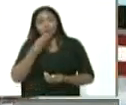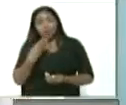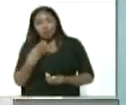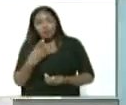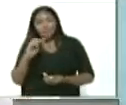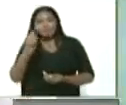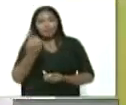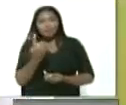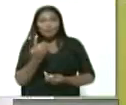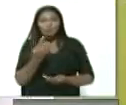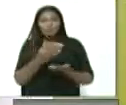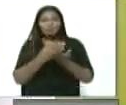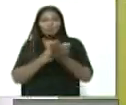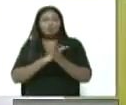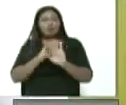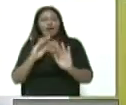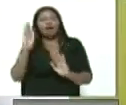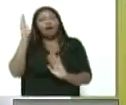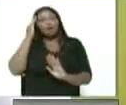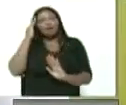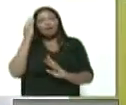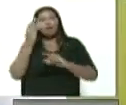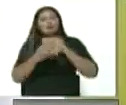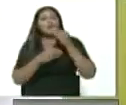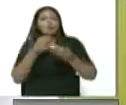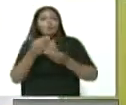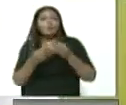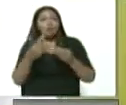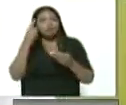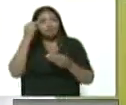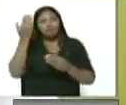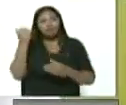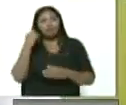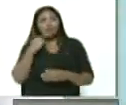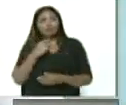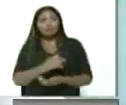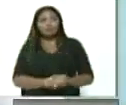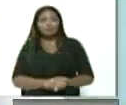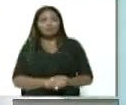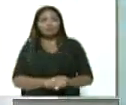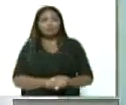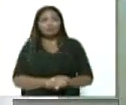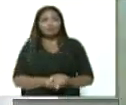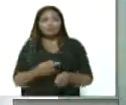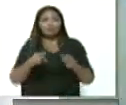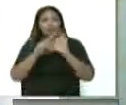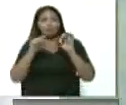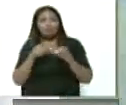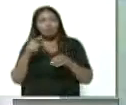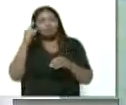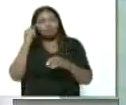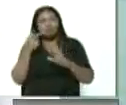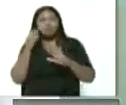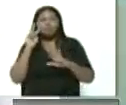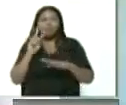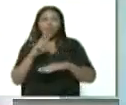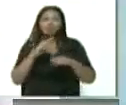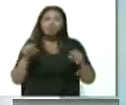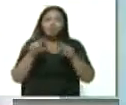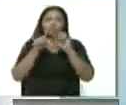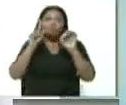previsión esta toma inclusive el diario ayer en la reunión que tuvimos de darle la bienvenida a los veedores y a las bebedoras